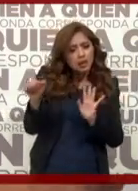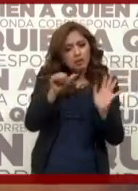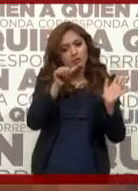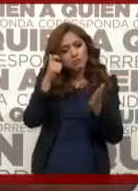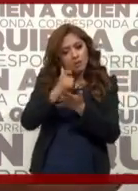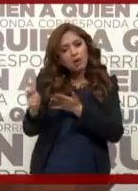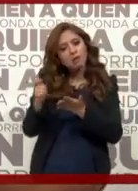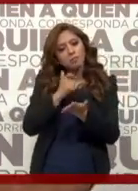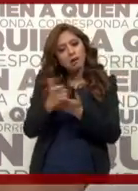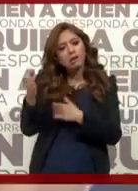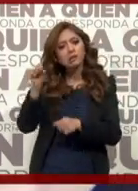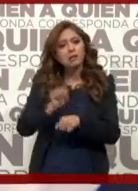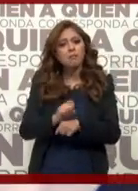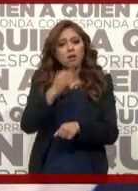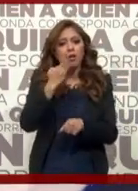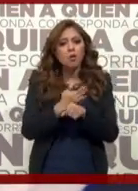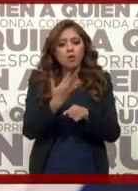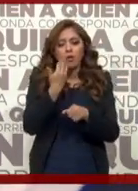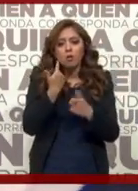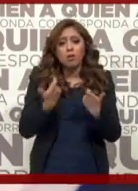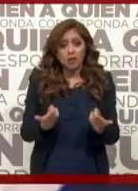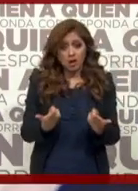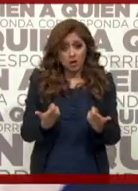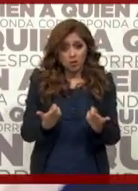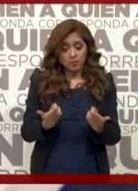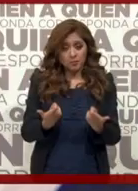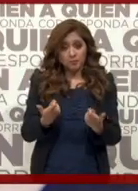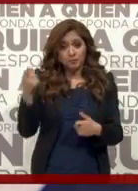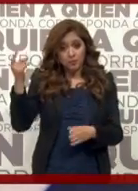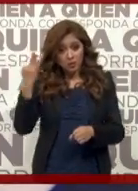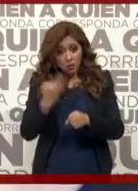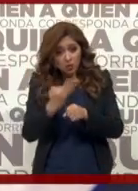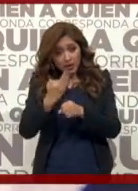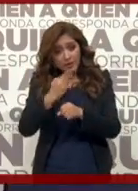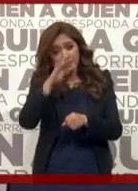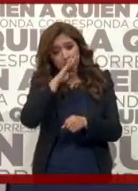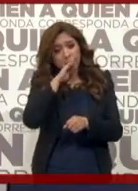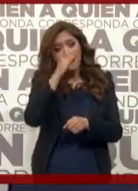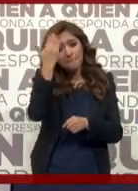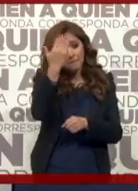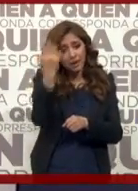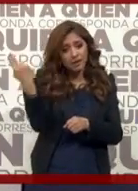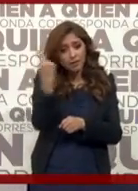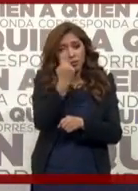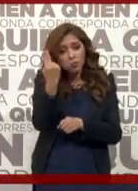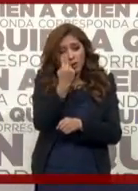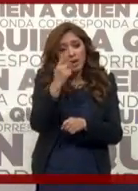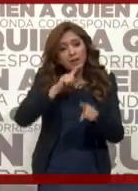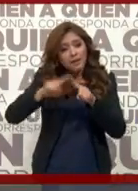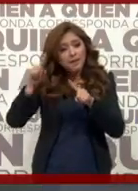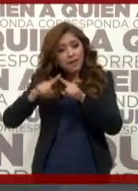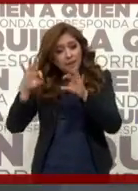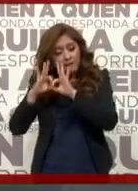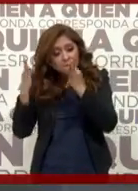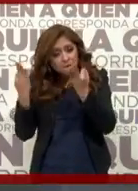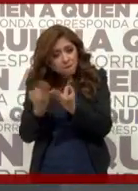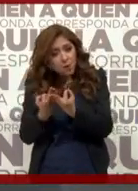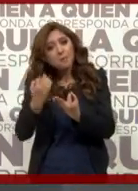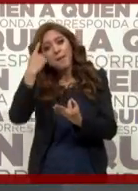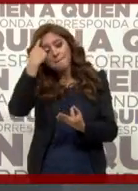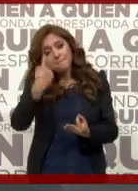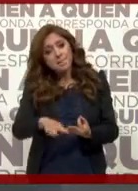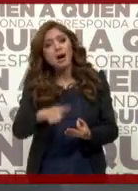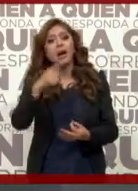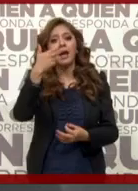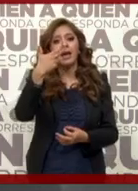semana, recursos que no tienen. Bajo estas circunstancias adversas, su madre pide apoyo de manera urgente, de diversas formas, ya sea para realizar